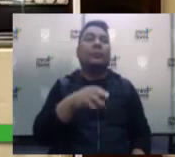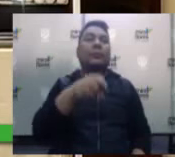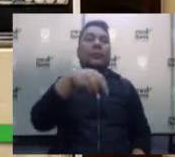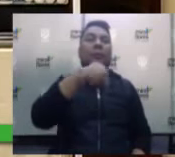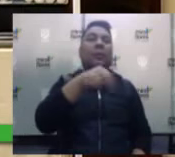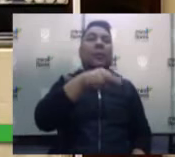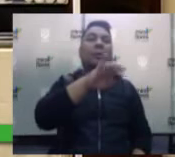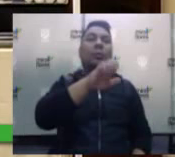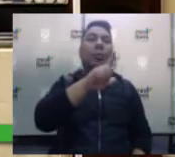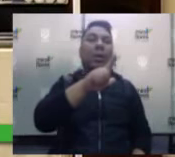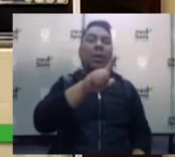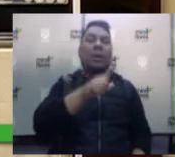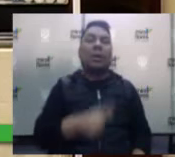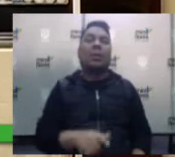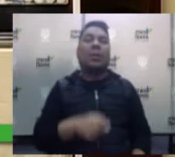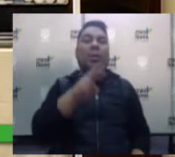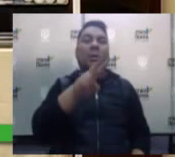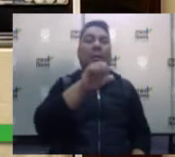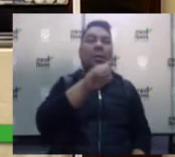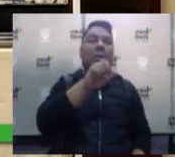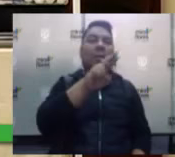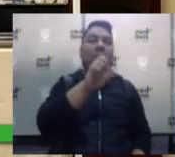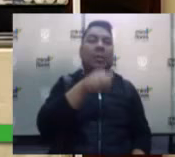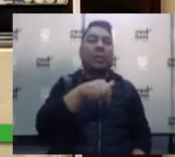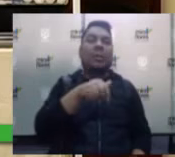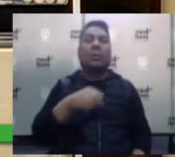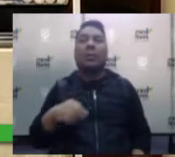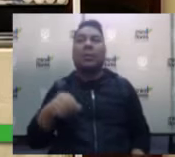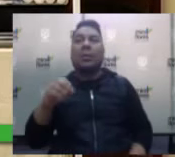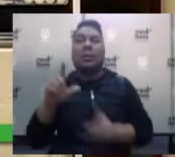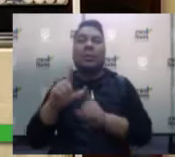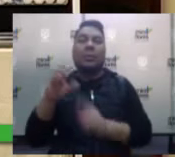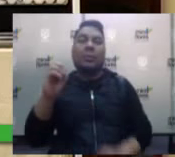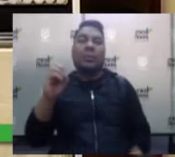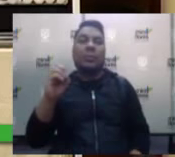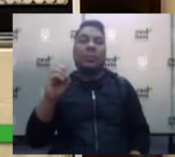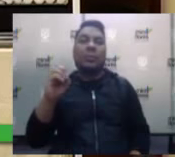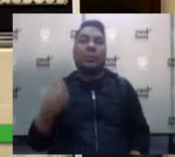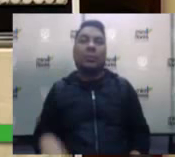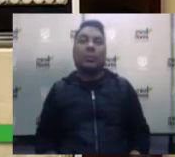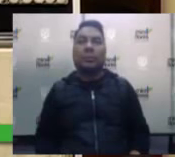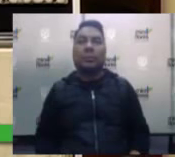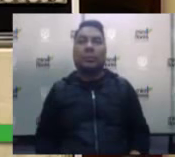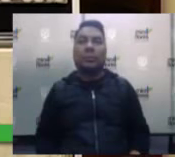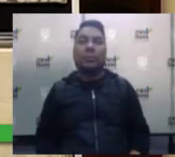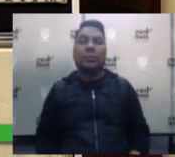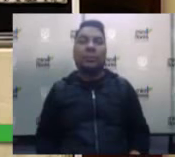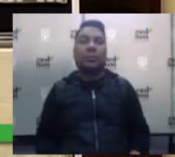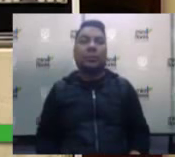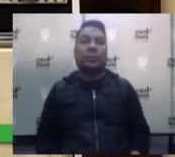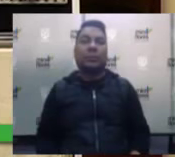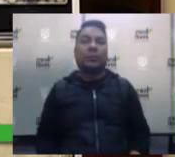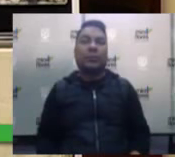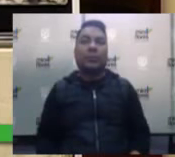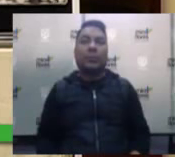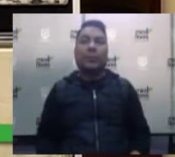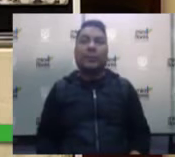Manuel Villarán, cuadra 1, frente al 104. O. Letra O. Restauración